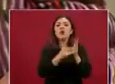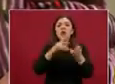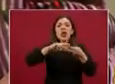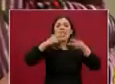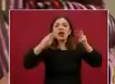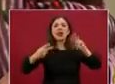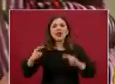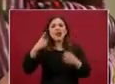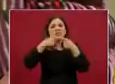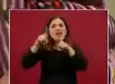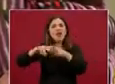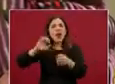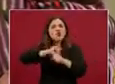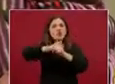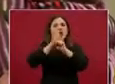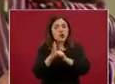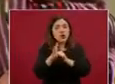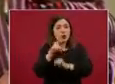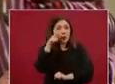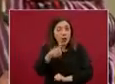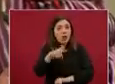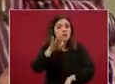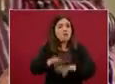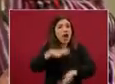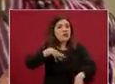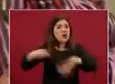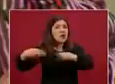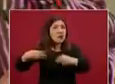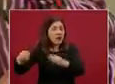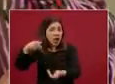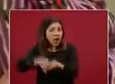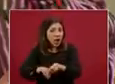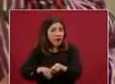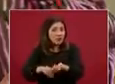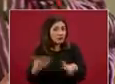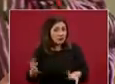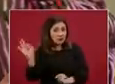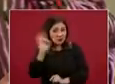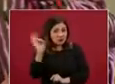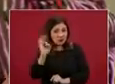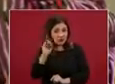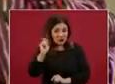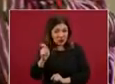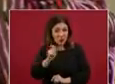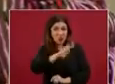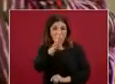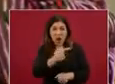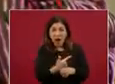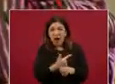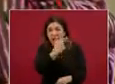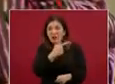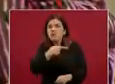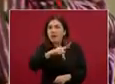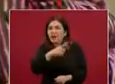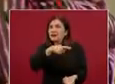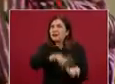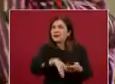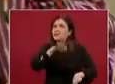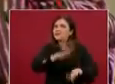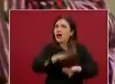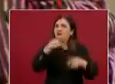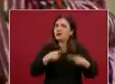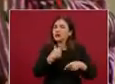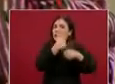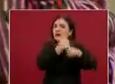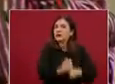del coronavirus que revela un mayor contagio y si bien no es letal, pues sí les está pegando más a la